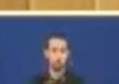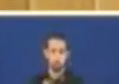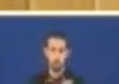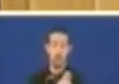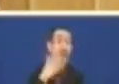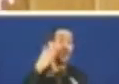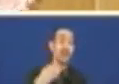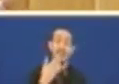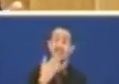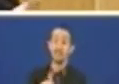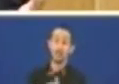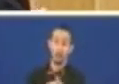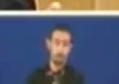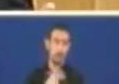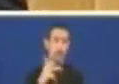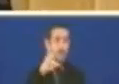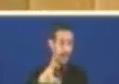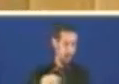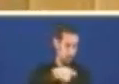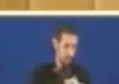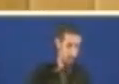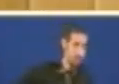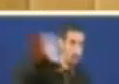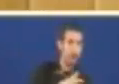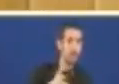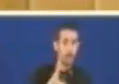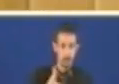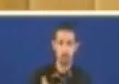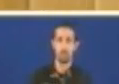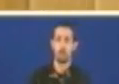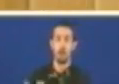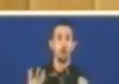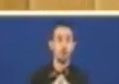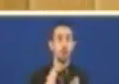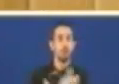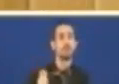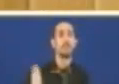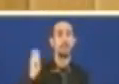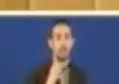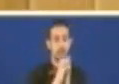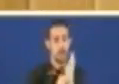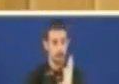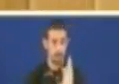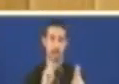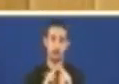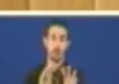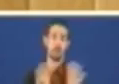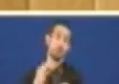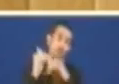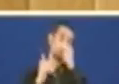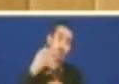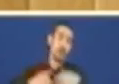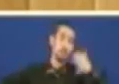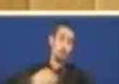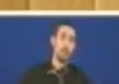non estivéssemos nun estado de dereito como este, verdade, con esas sentencias tan exemplares do Tribunal Supremo, sería para